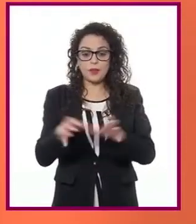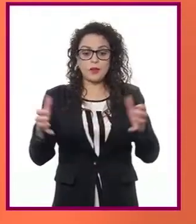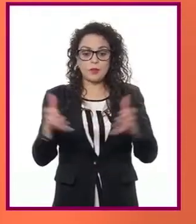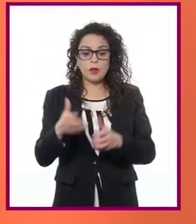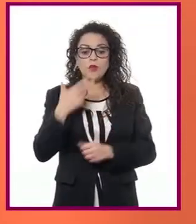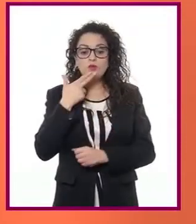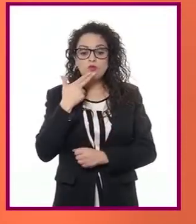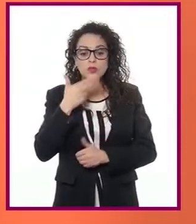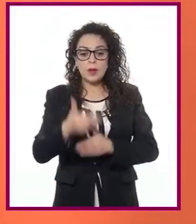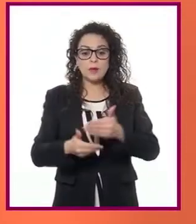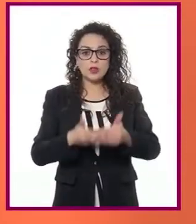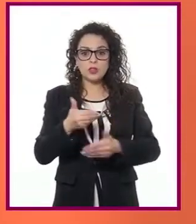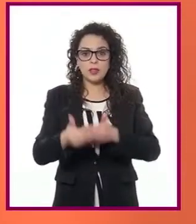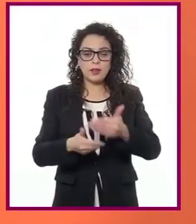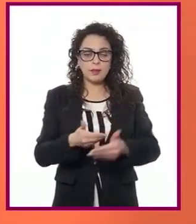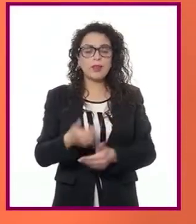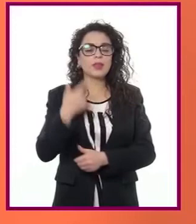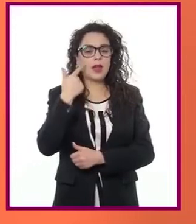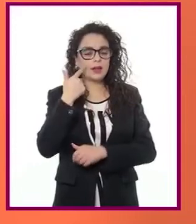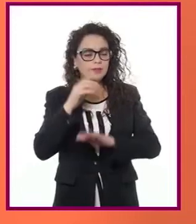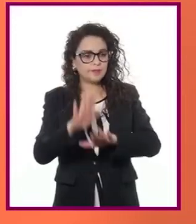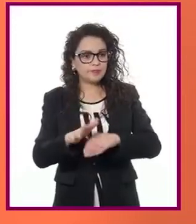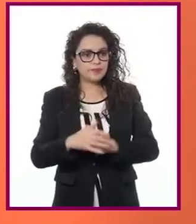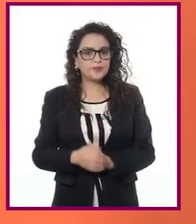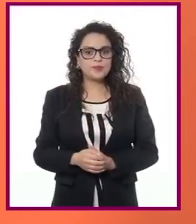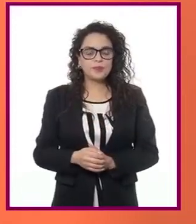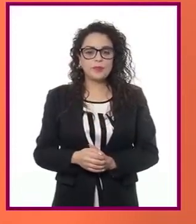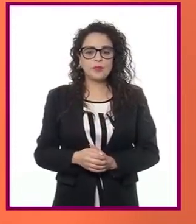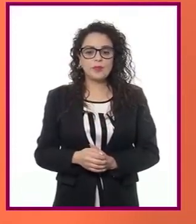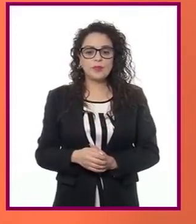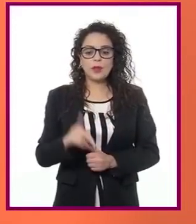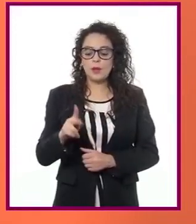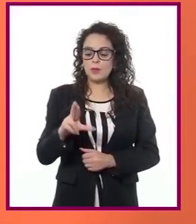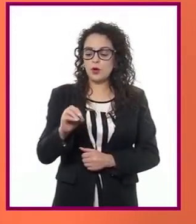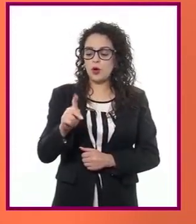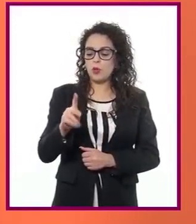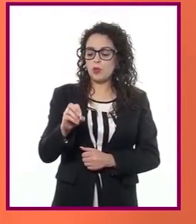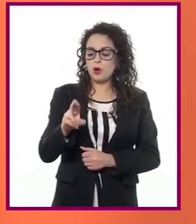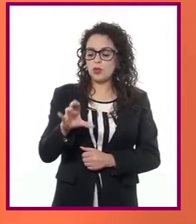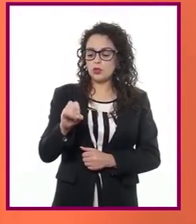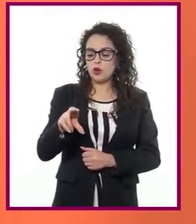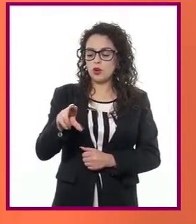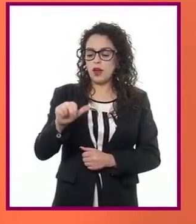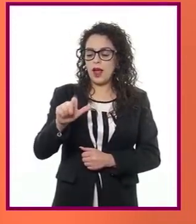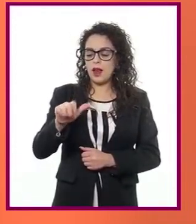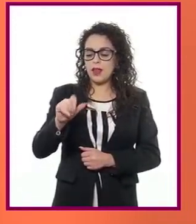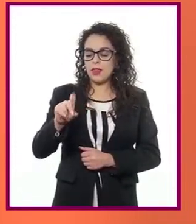utilizaremos se basa en establecer una proporcionalidad entre ambas razones.